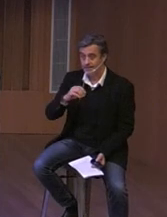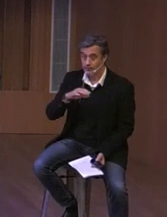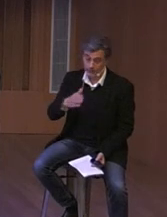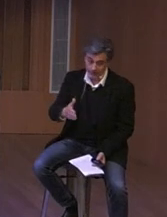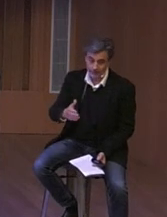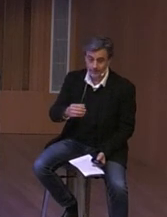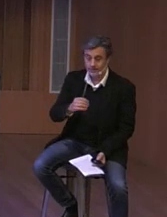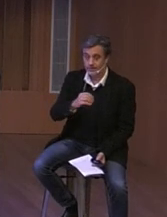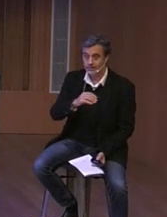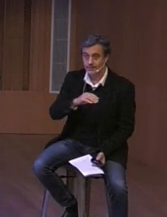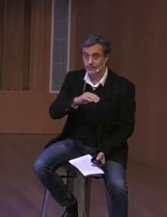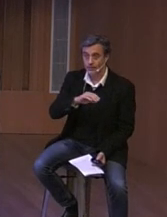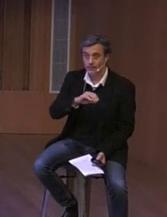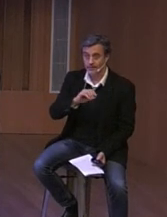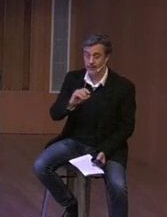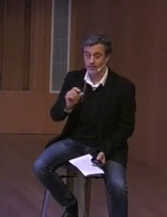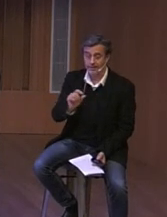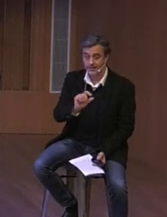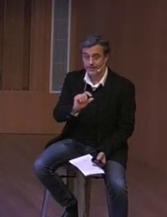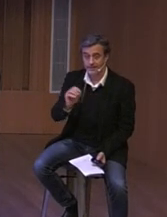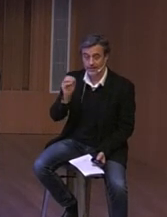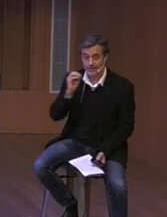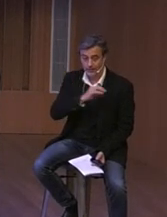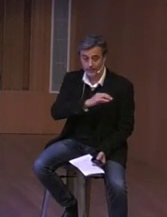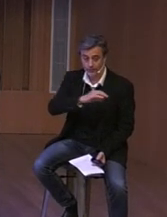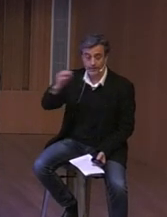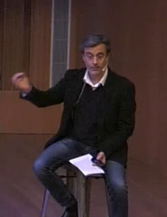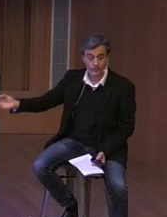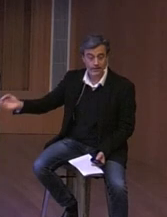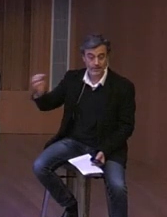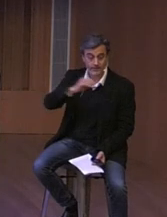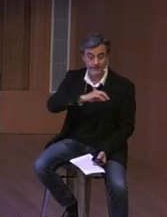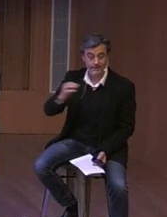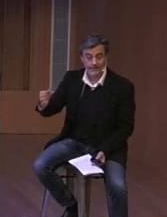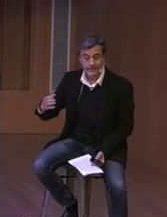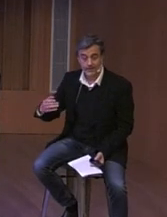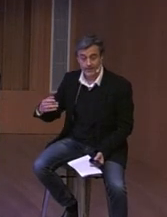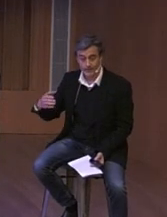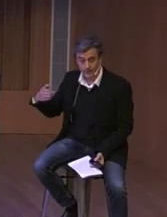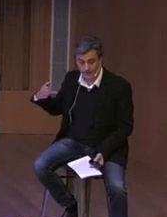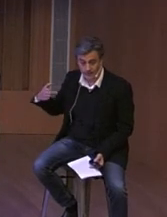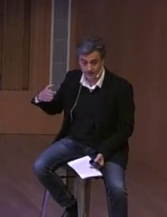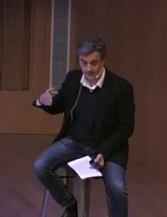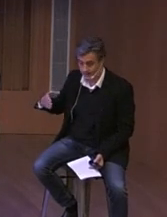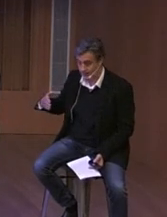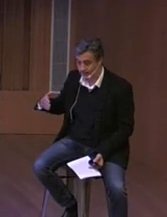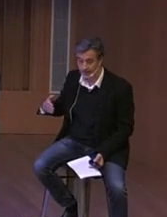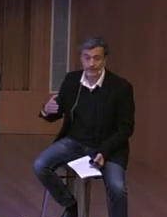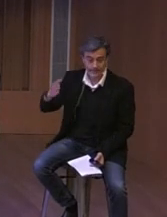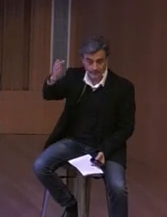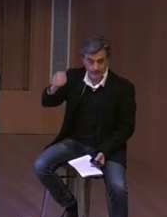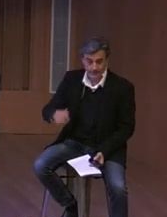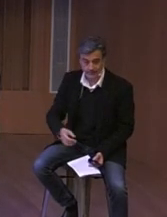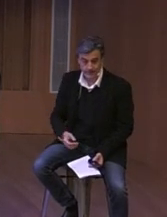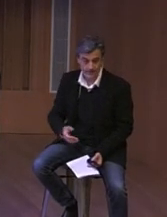es topográfica, se resuelve, la complejidad está más en la posibilidad de cruzar a banda y banda que en la posibilidad de conectar de la Riera